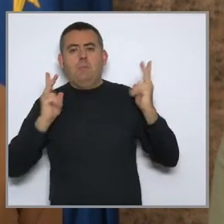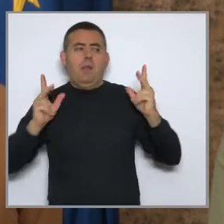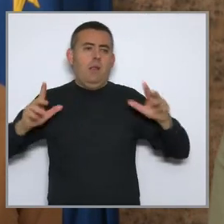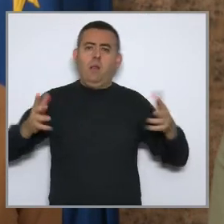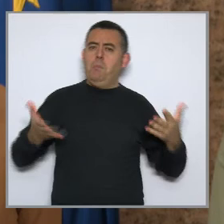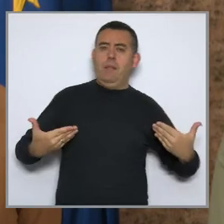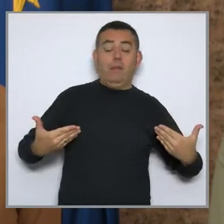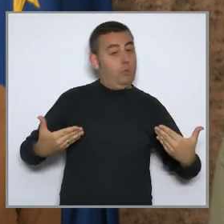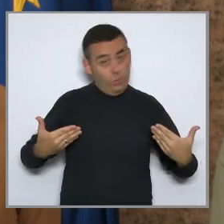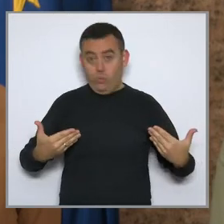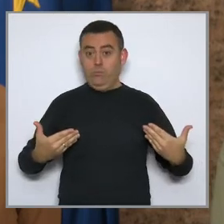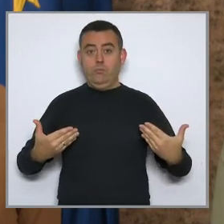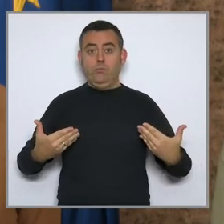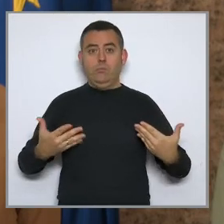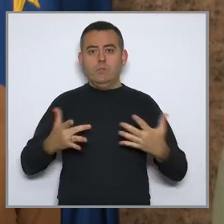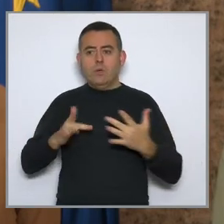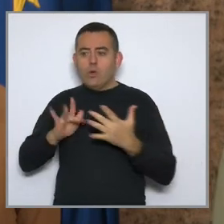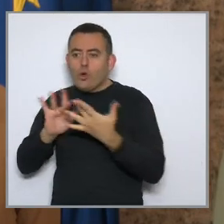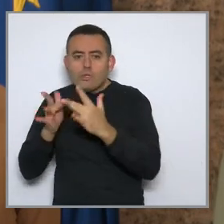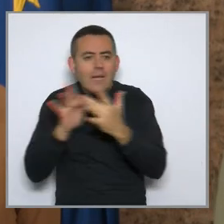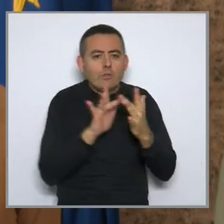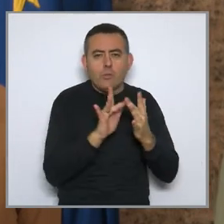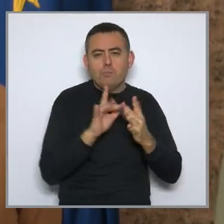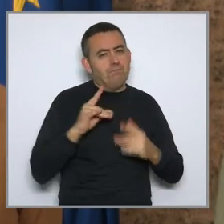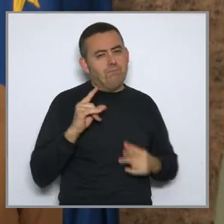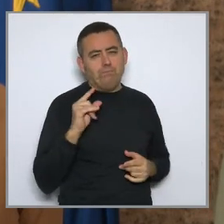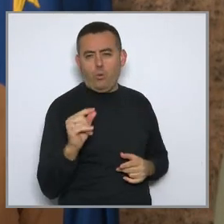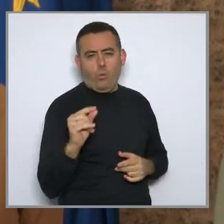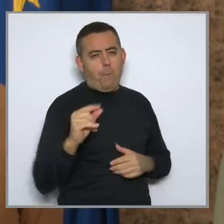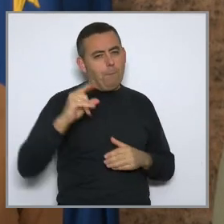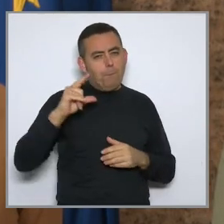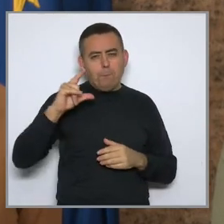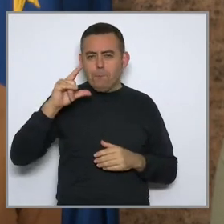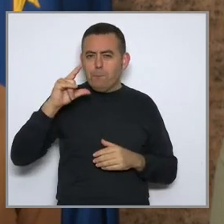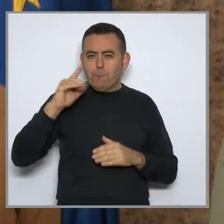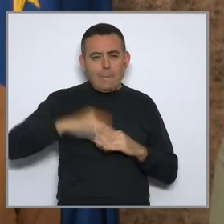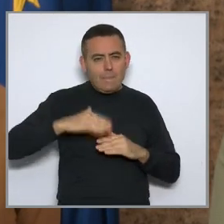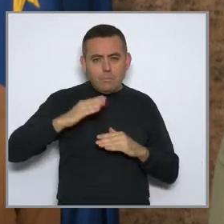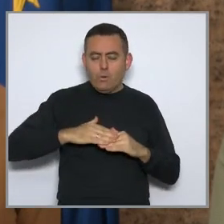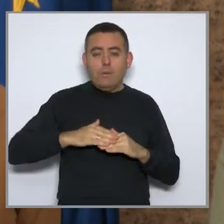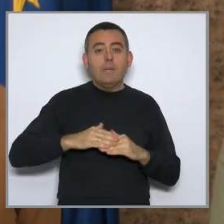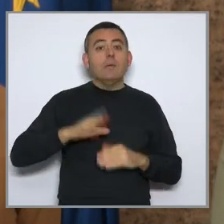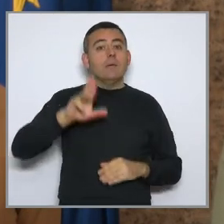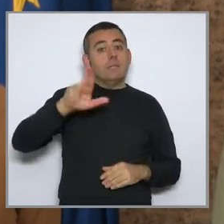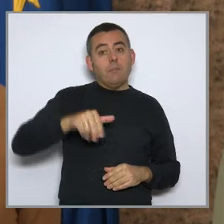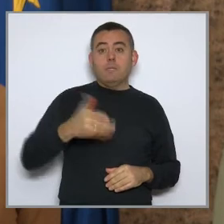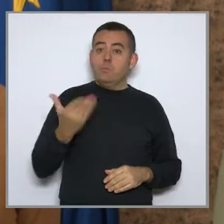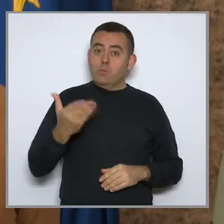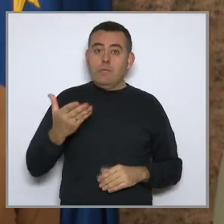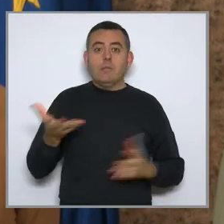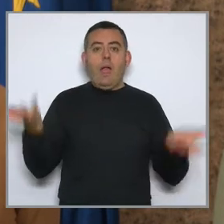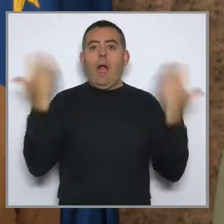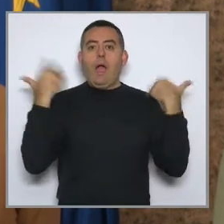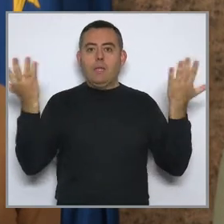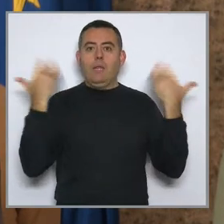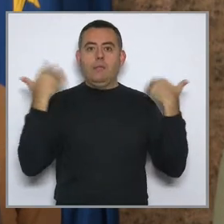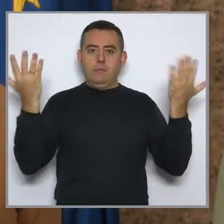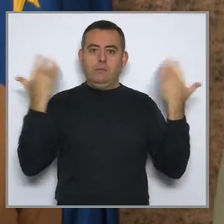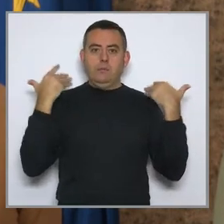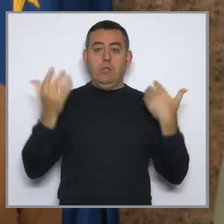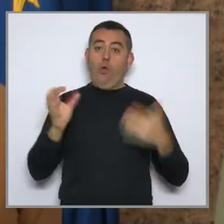de la mayor seguridad posible. Si puede ser, por supuesto, al aire libre, y si no puede ser al aire libre, tiene que estar con la distancia física